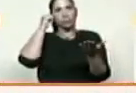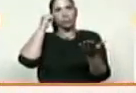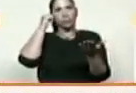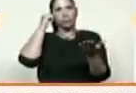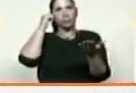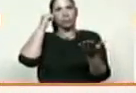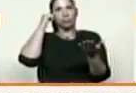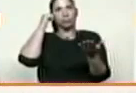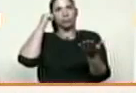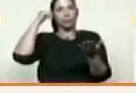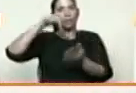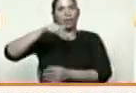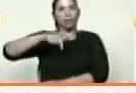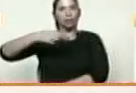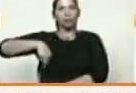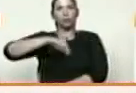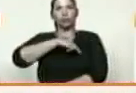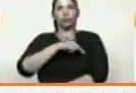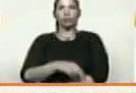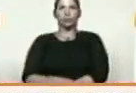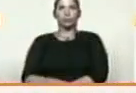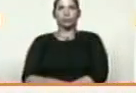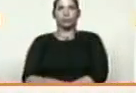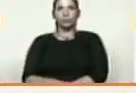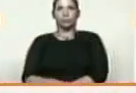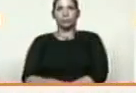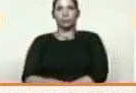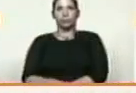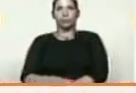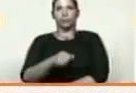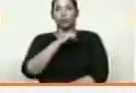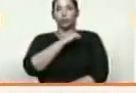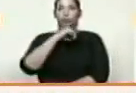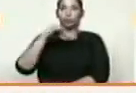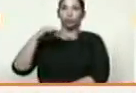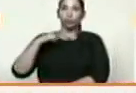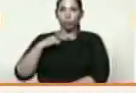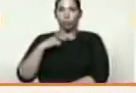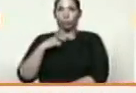Aquí estamos nosotros porque somos los vencedores.